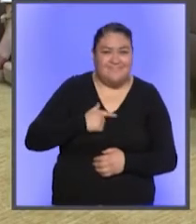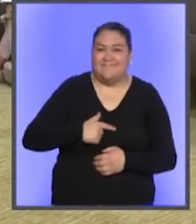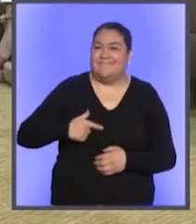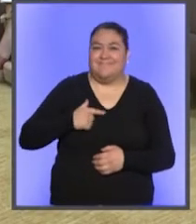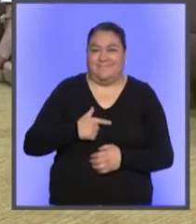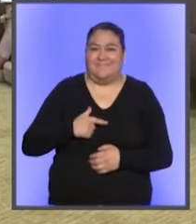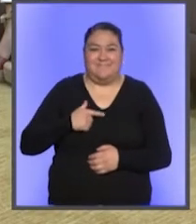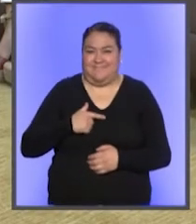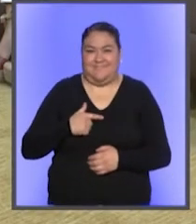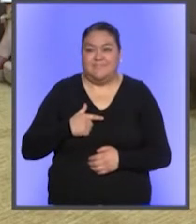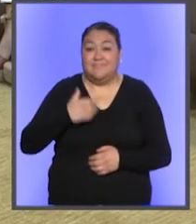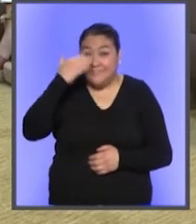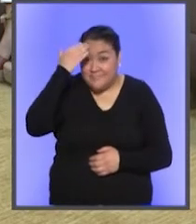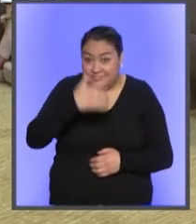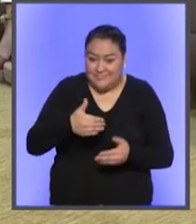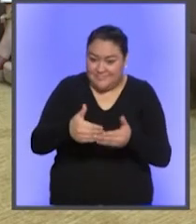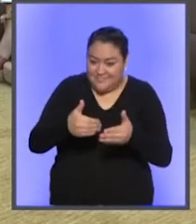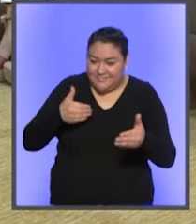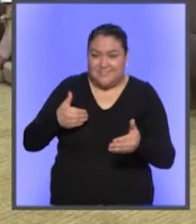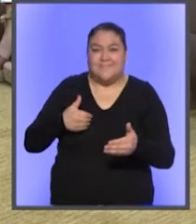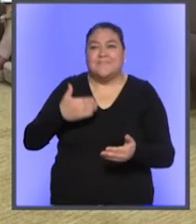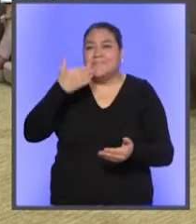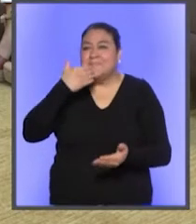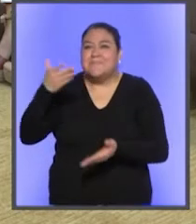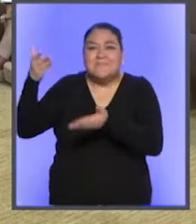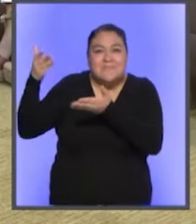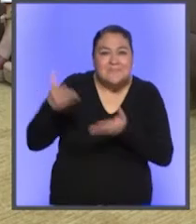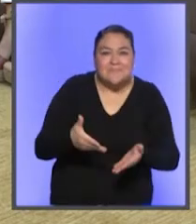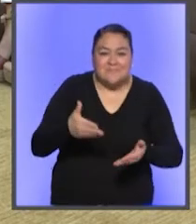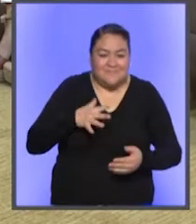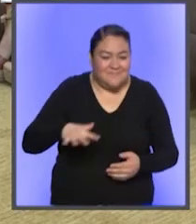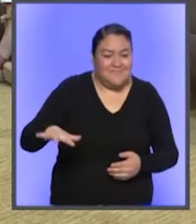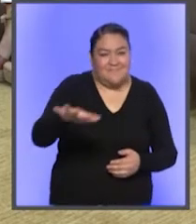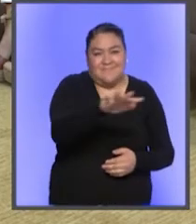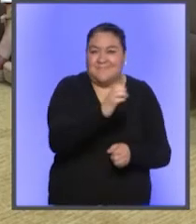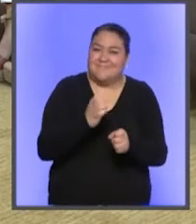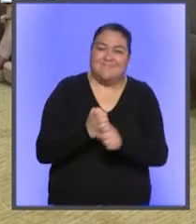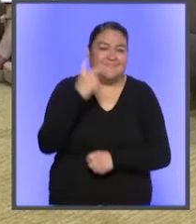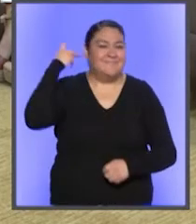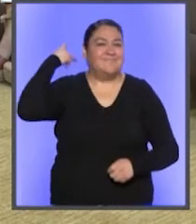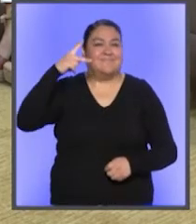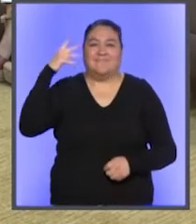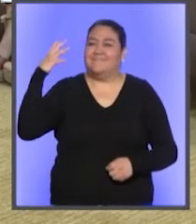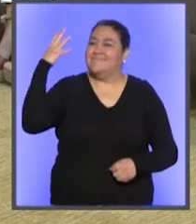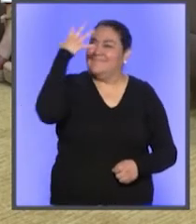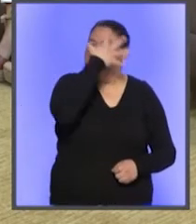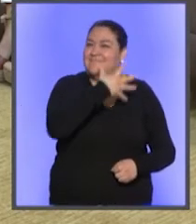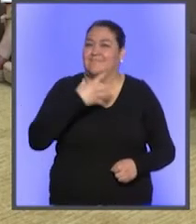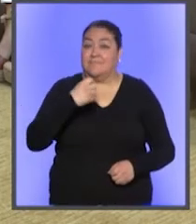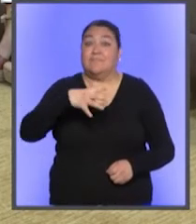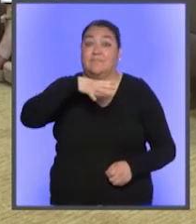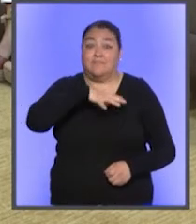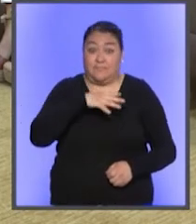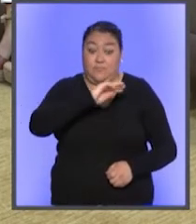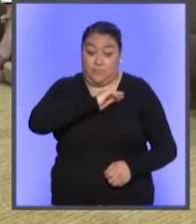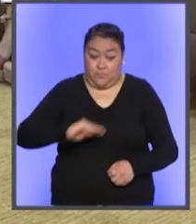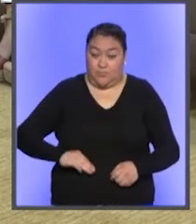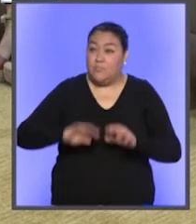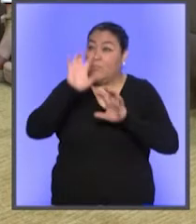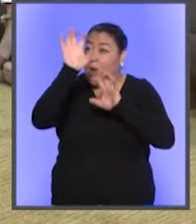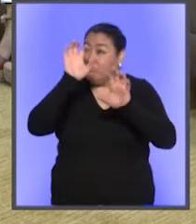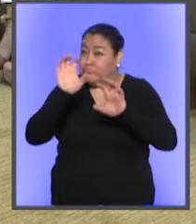querida doctora Bueno pues Antes que todo bienvenidas a este bellísimo estado de Puebla con sus